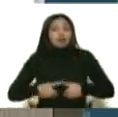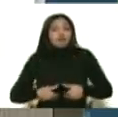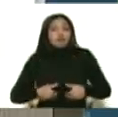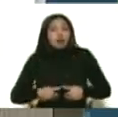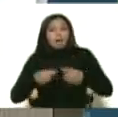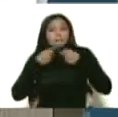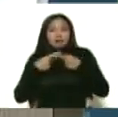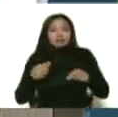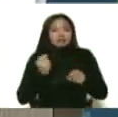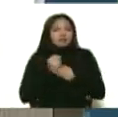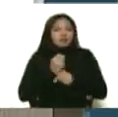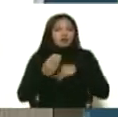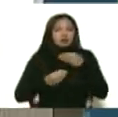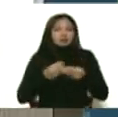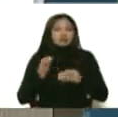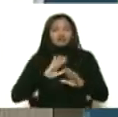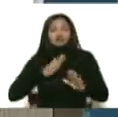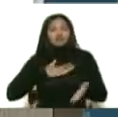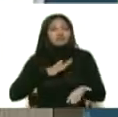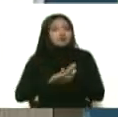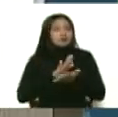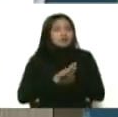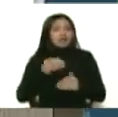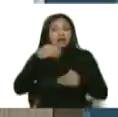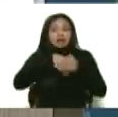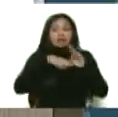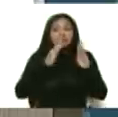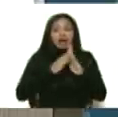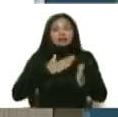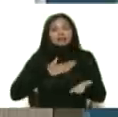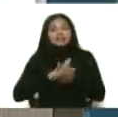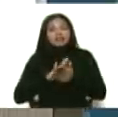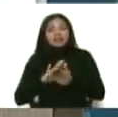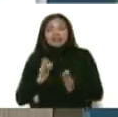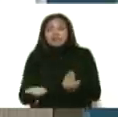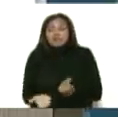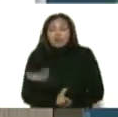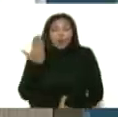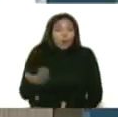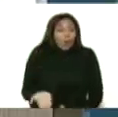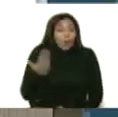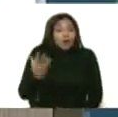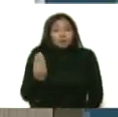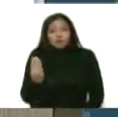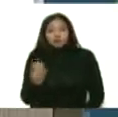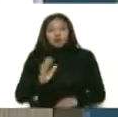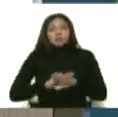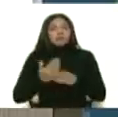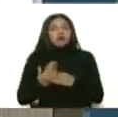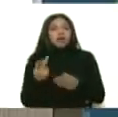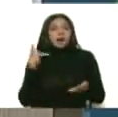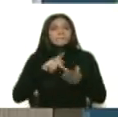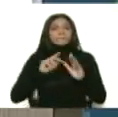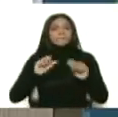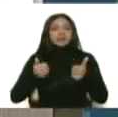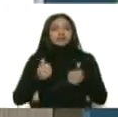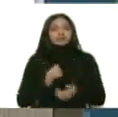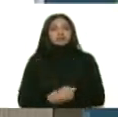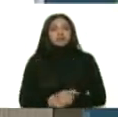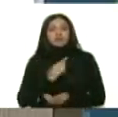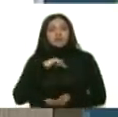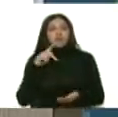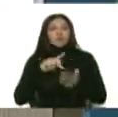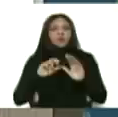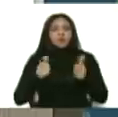el trabajo que hemos hecho. Mantengamos la cuarentena. Es fundamental para que, llegado el momento, podamos